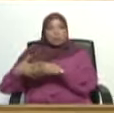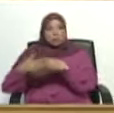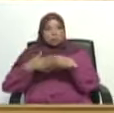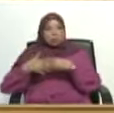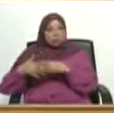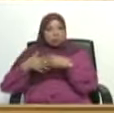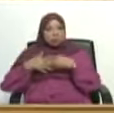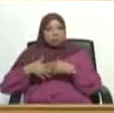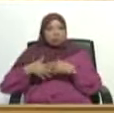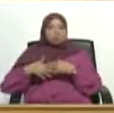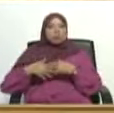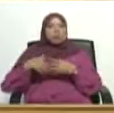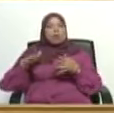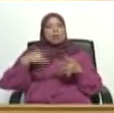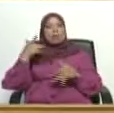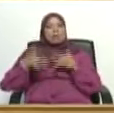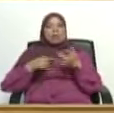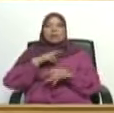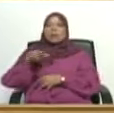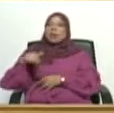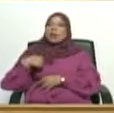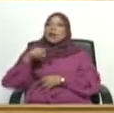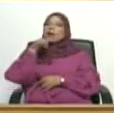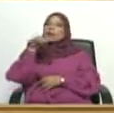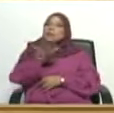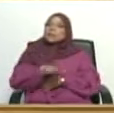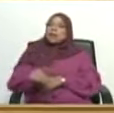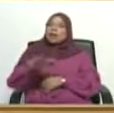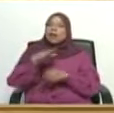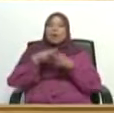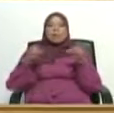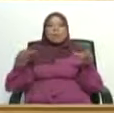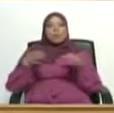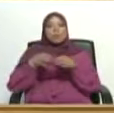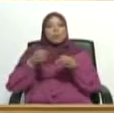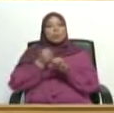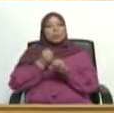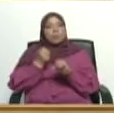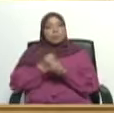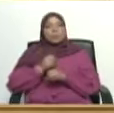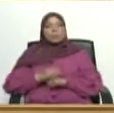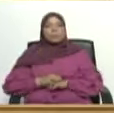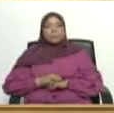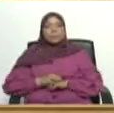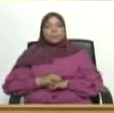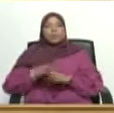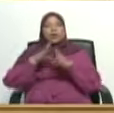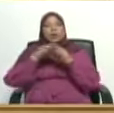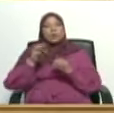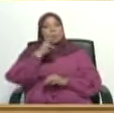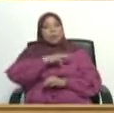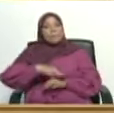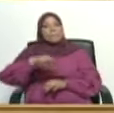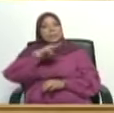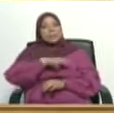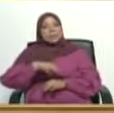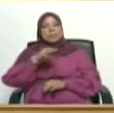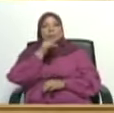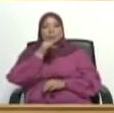Y decir lo que debe decir todo grupo, toda misión,